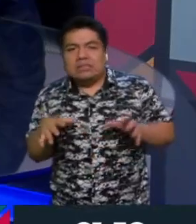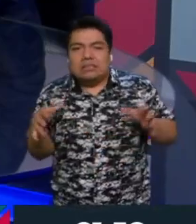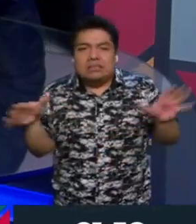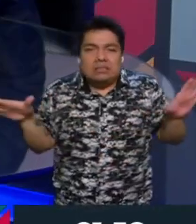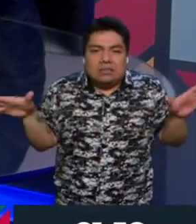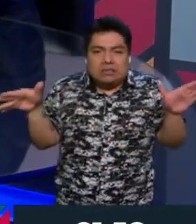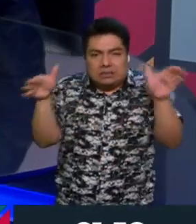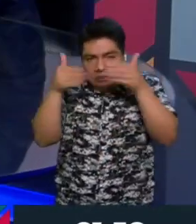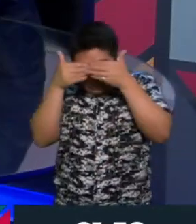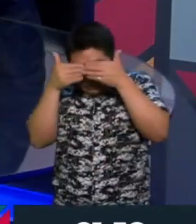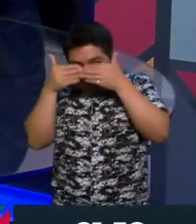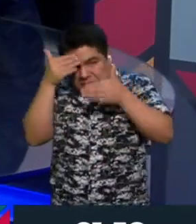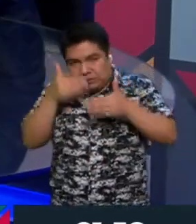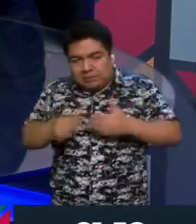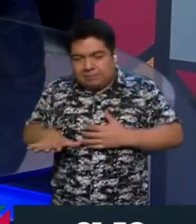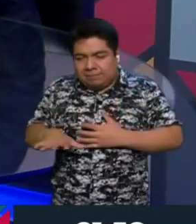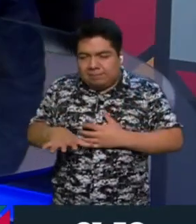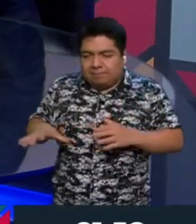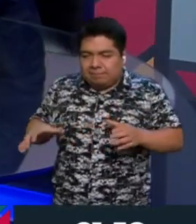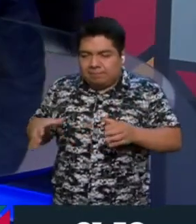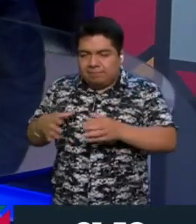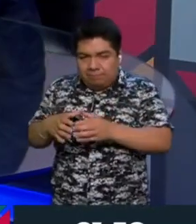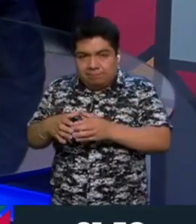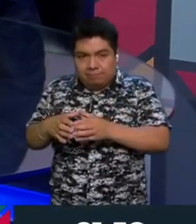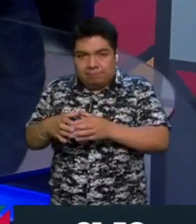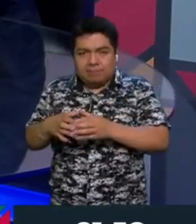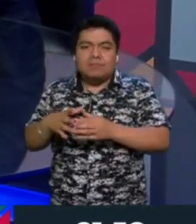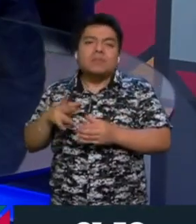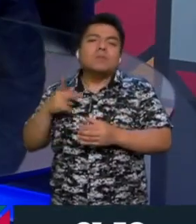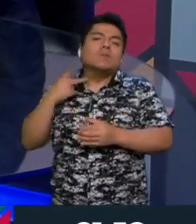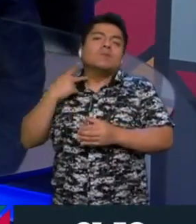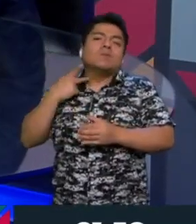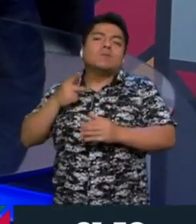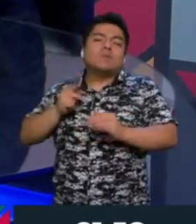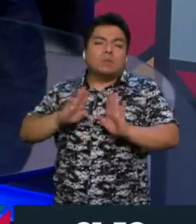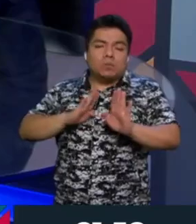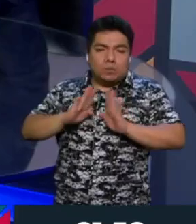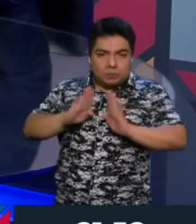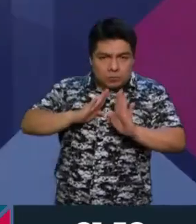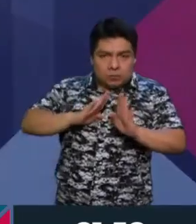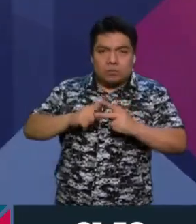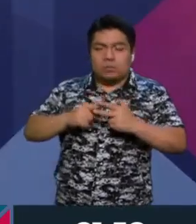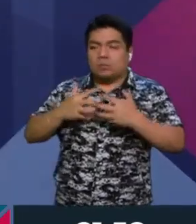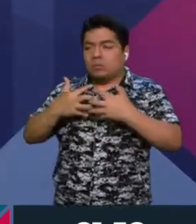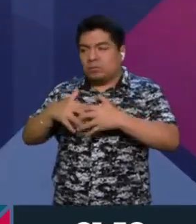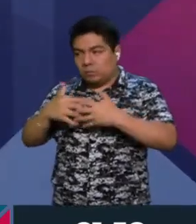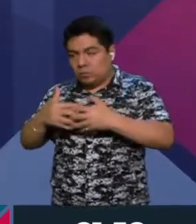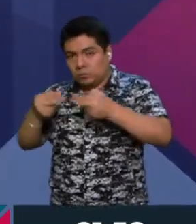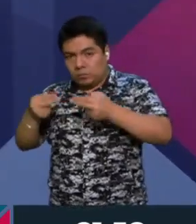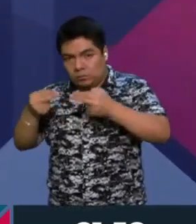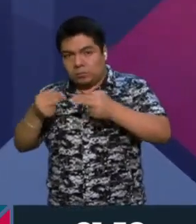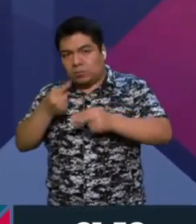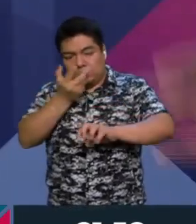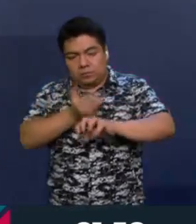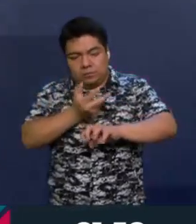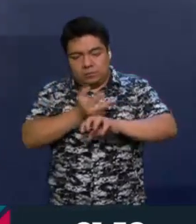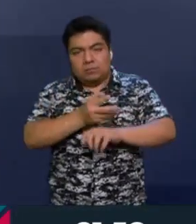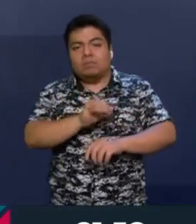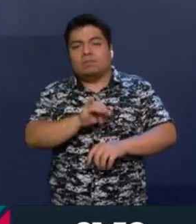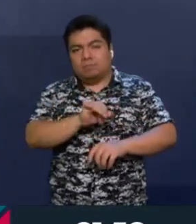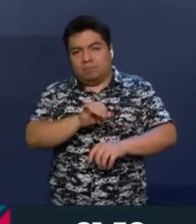las fuerzas de político, militares, industriales de Estados Unidos. Así es, y lo dices muy bien, como